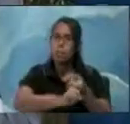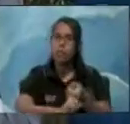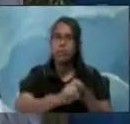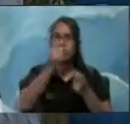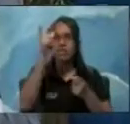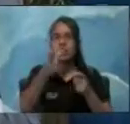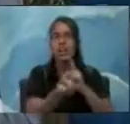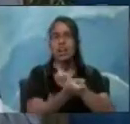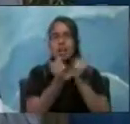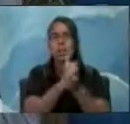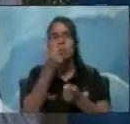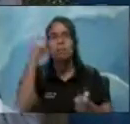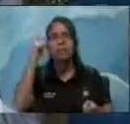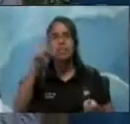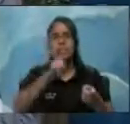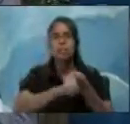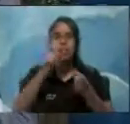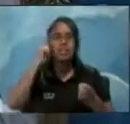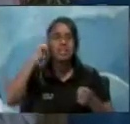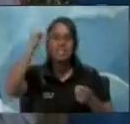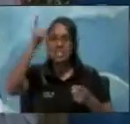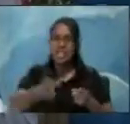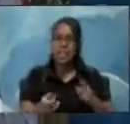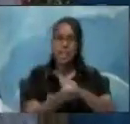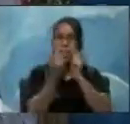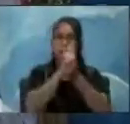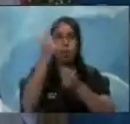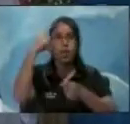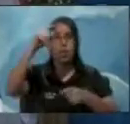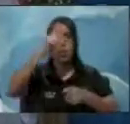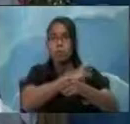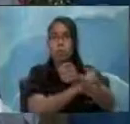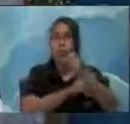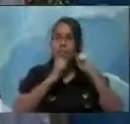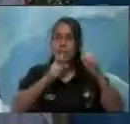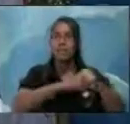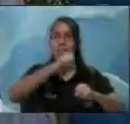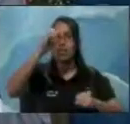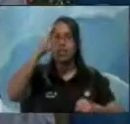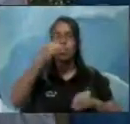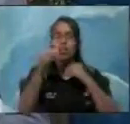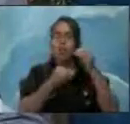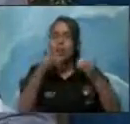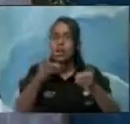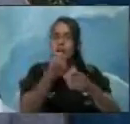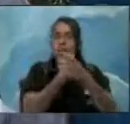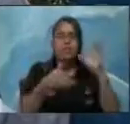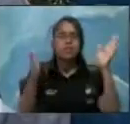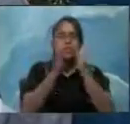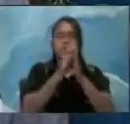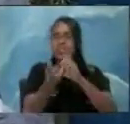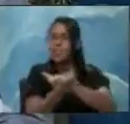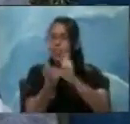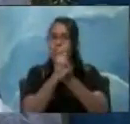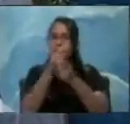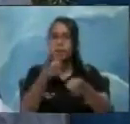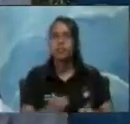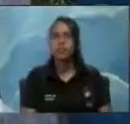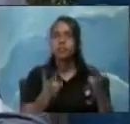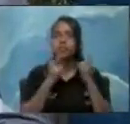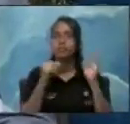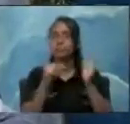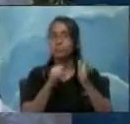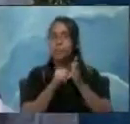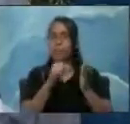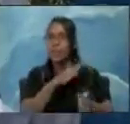sea cambiado para que esa esposa sea transformada por el poder de Dios porque eso lo que hace El poder del espíritu de Dios transformar vida a donde